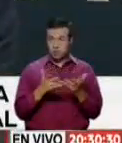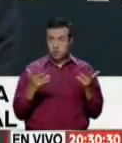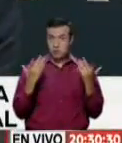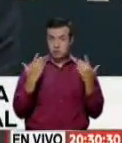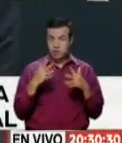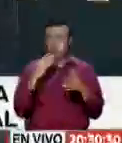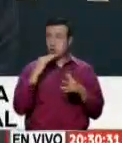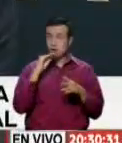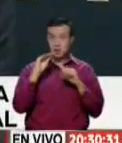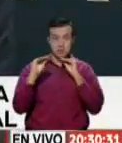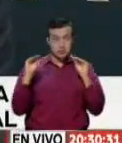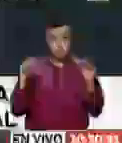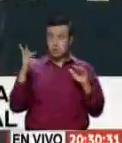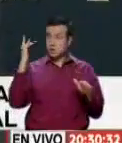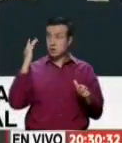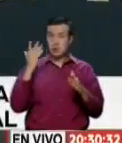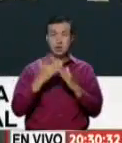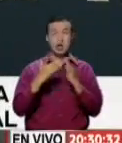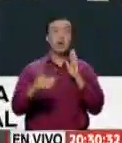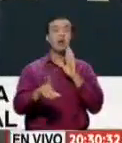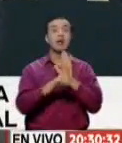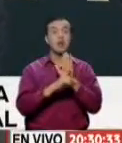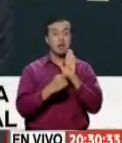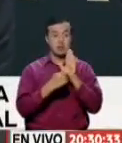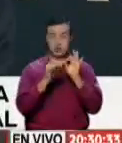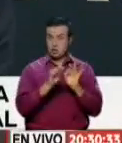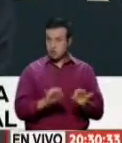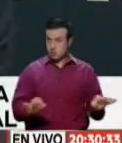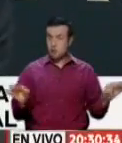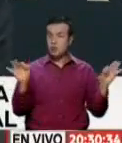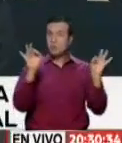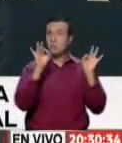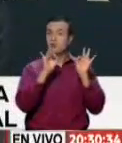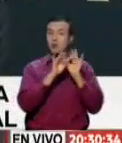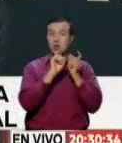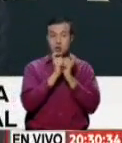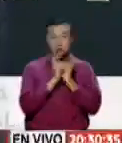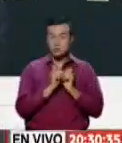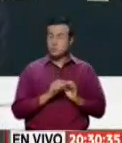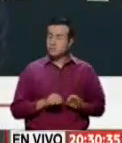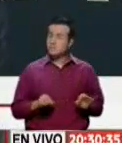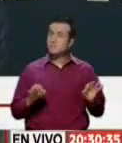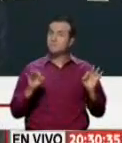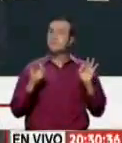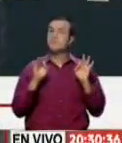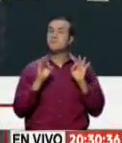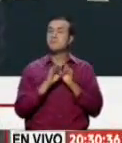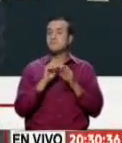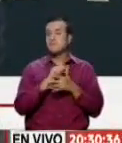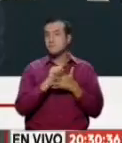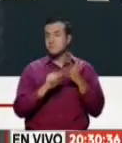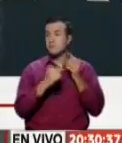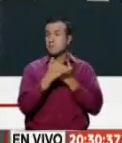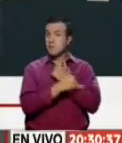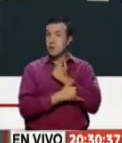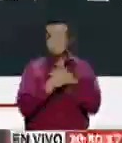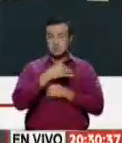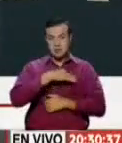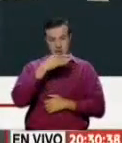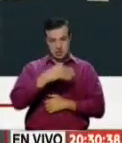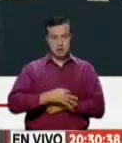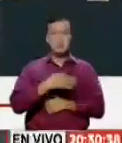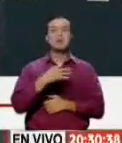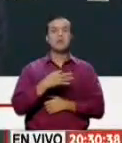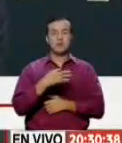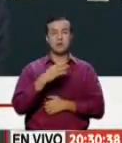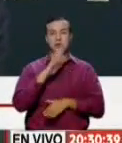venido impulsando con anticipación, aquellas leyes que son indispensables para un cambio fundamental, para tener un país que tenga ética y